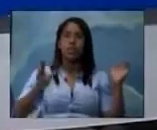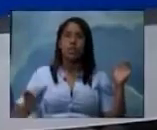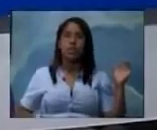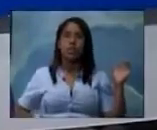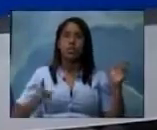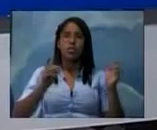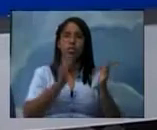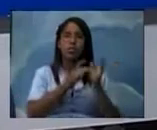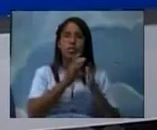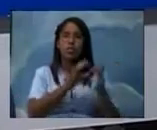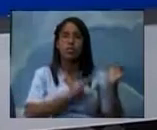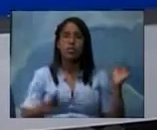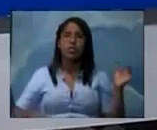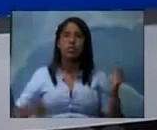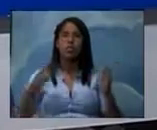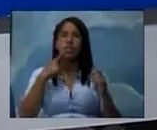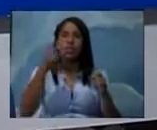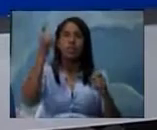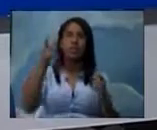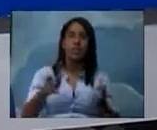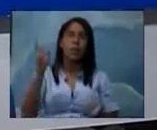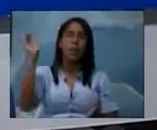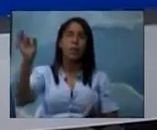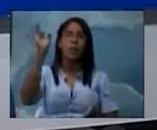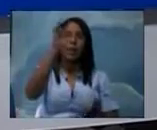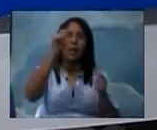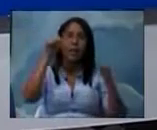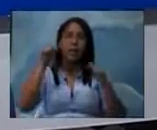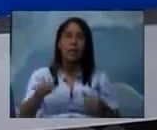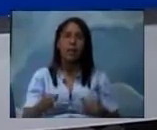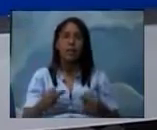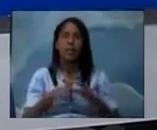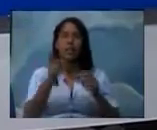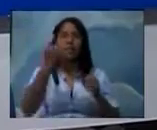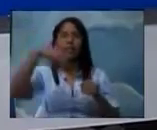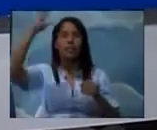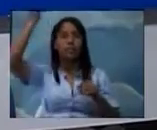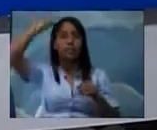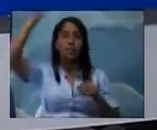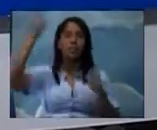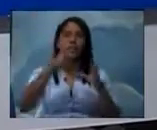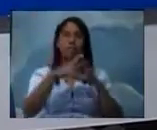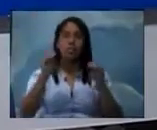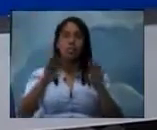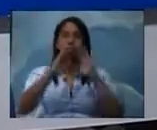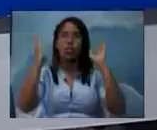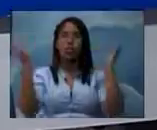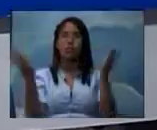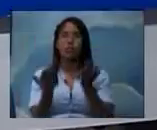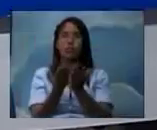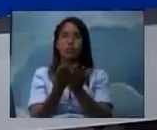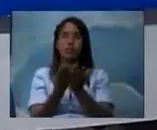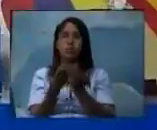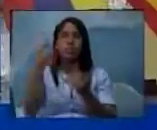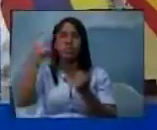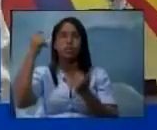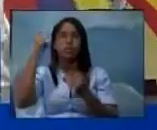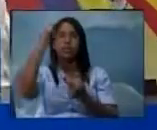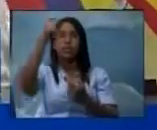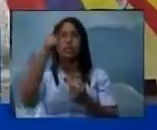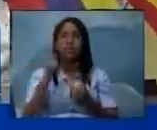Jesucristo. Jesucristo dijo, será predicado este Evangelio del reino en todo el mundo